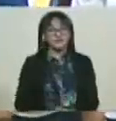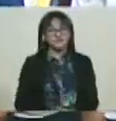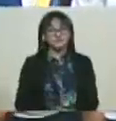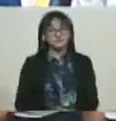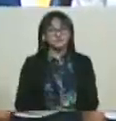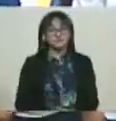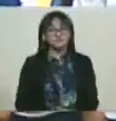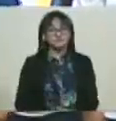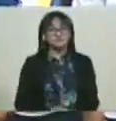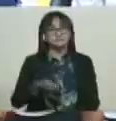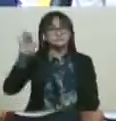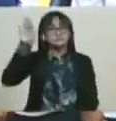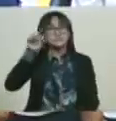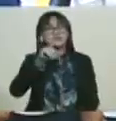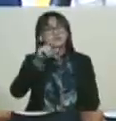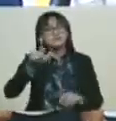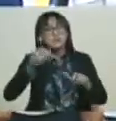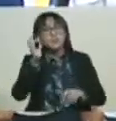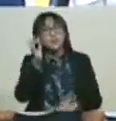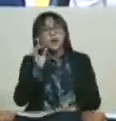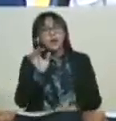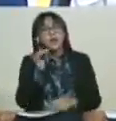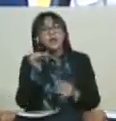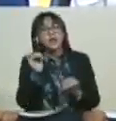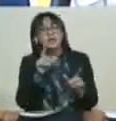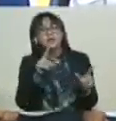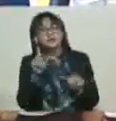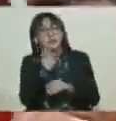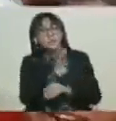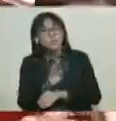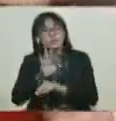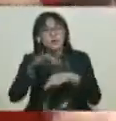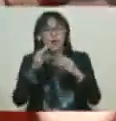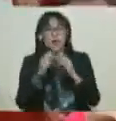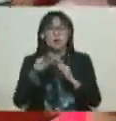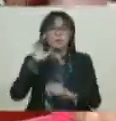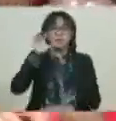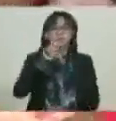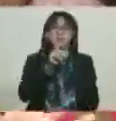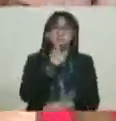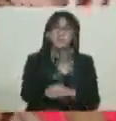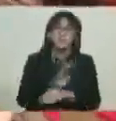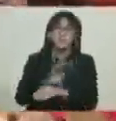levanten ganado las mujeres que ya están protegidas en hogares de la patria